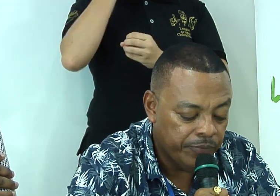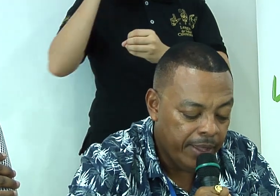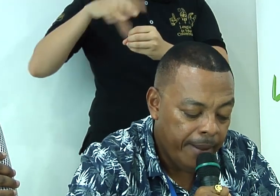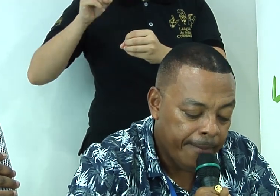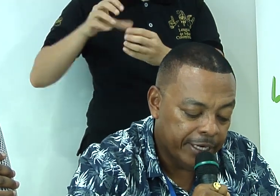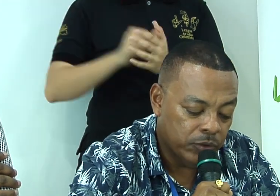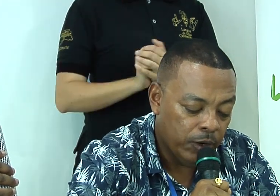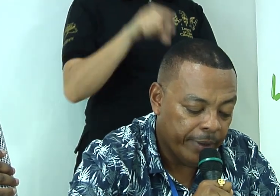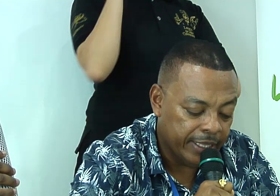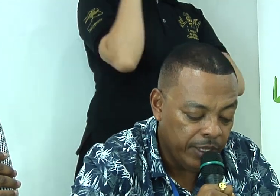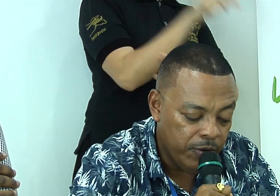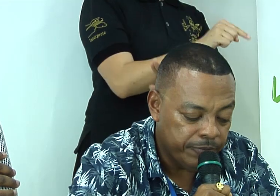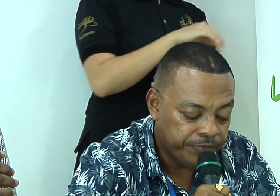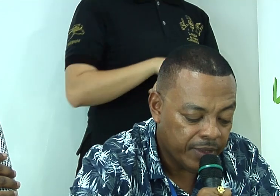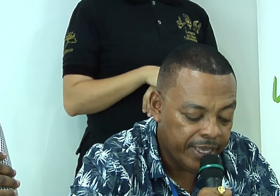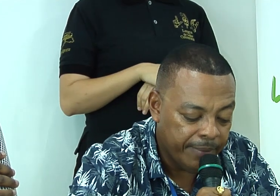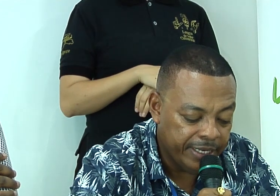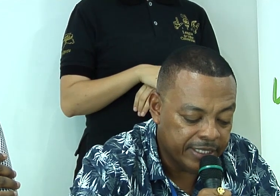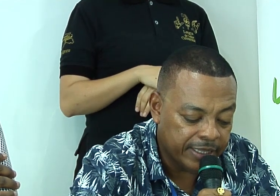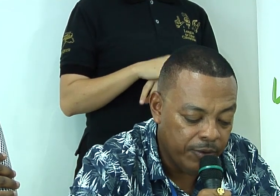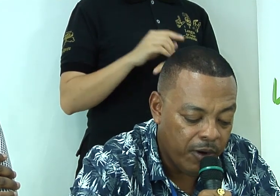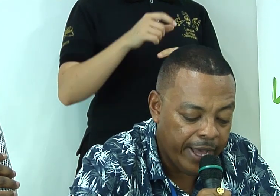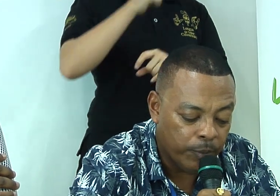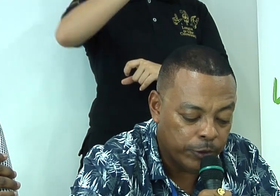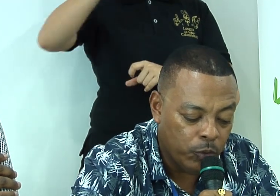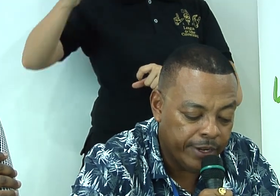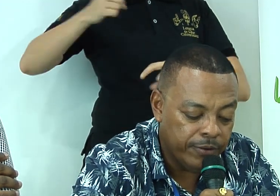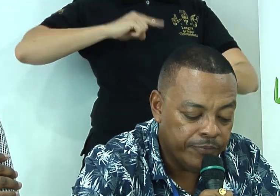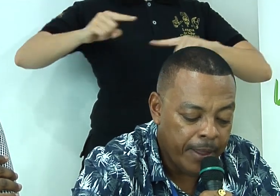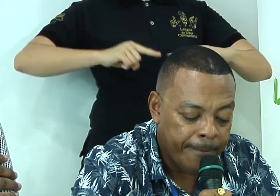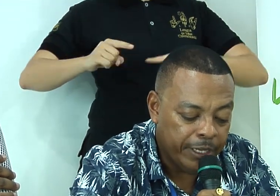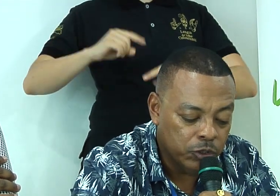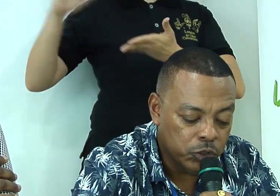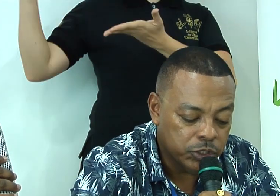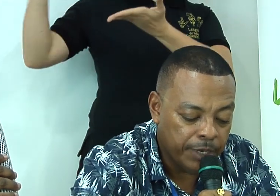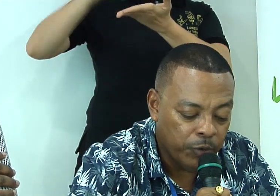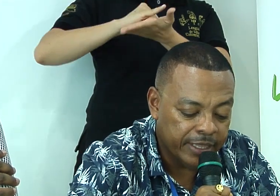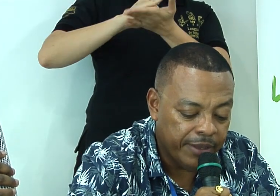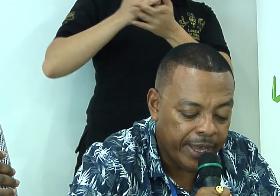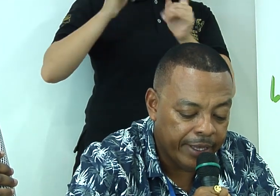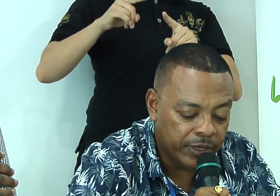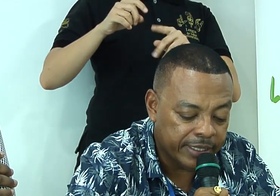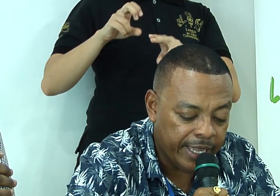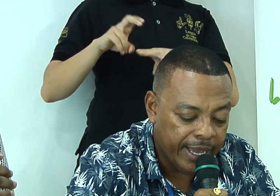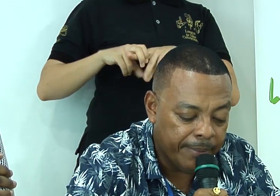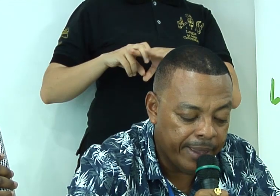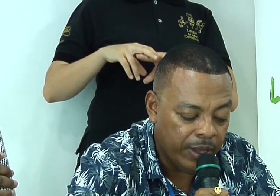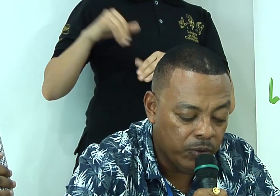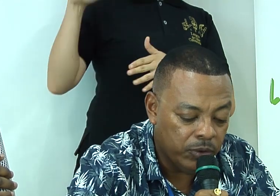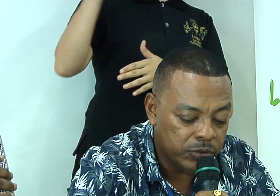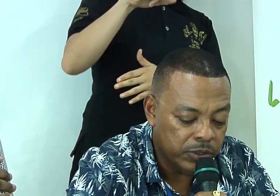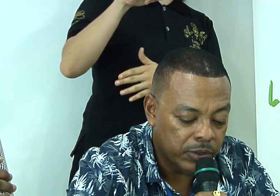Nación, personal operativo y administrativo aeroportuario, pilotos, tripulantes y viajeros